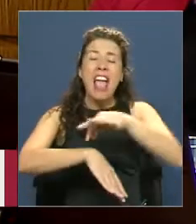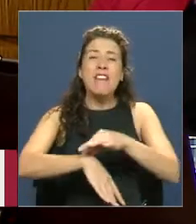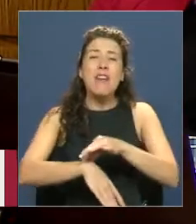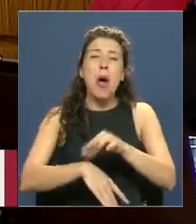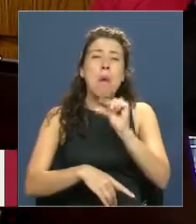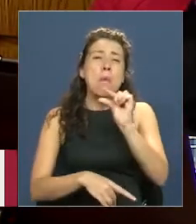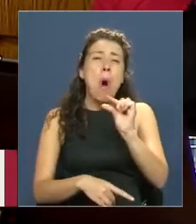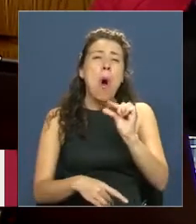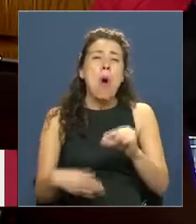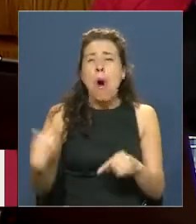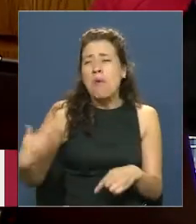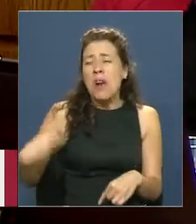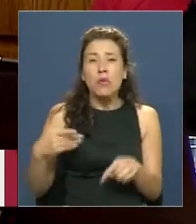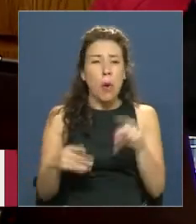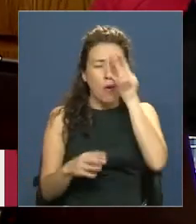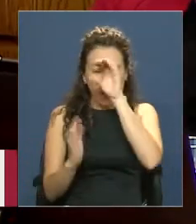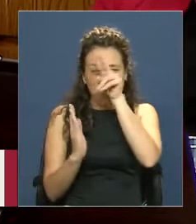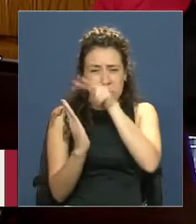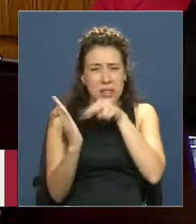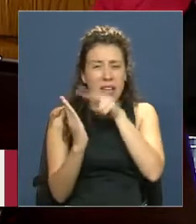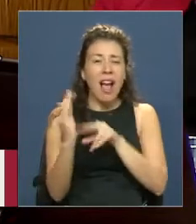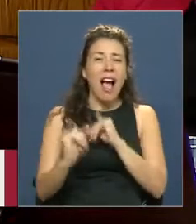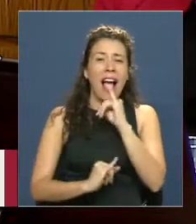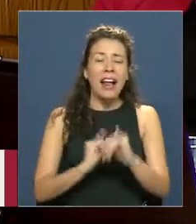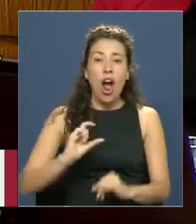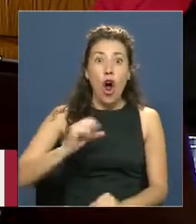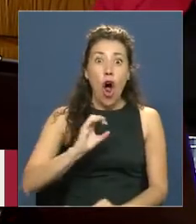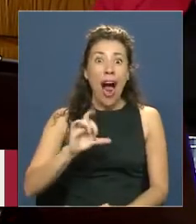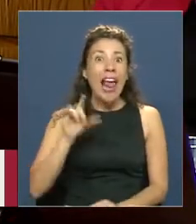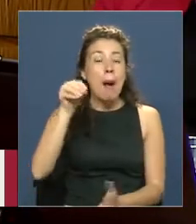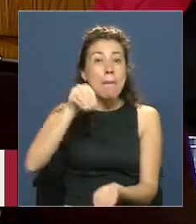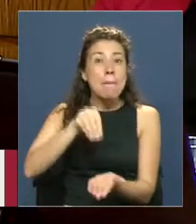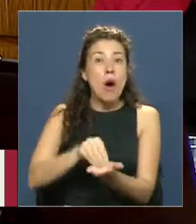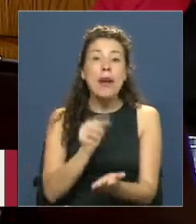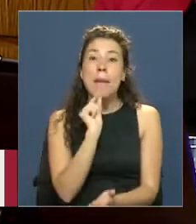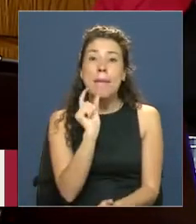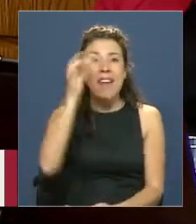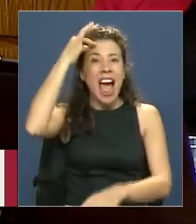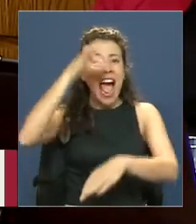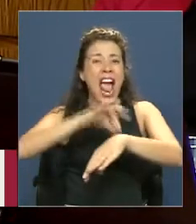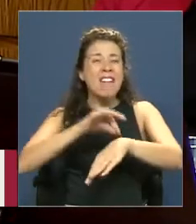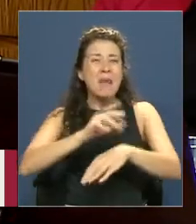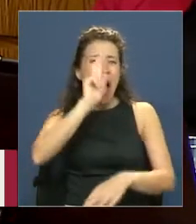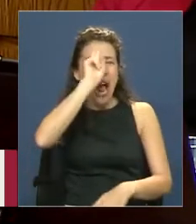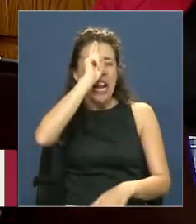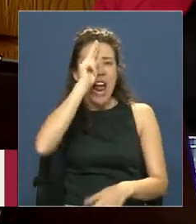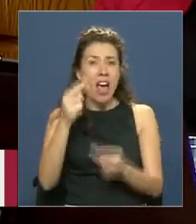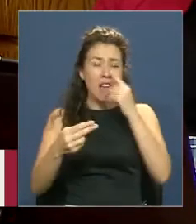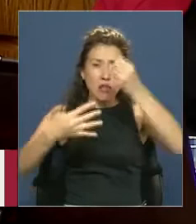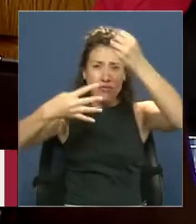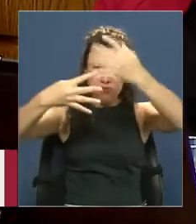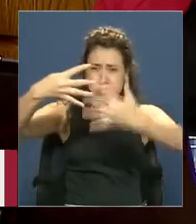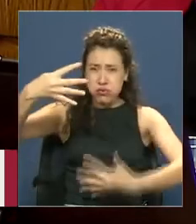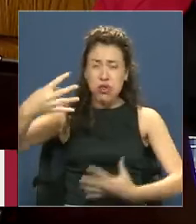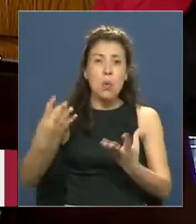busca en las redes sociales, si busca en Google y pone enfermedades raras o enfermedades poco frecuentes, van a salir miles de videos donde